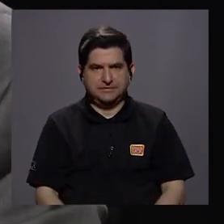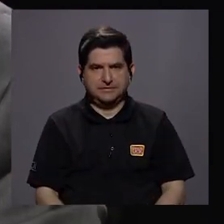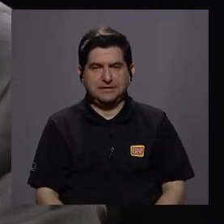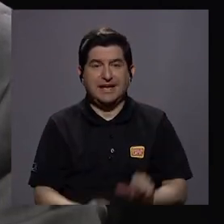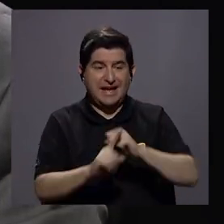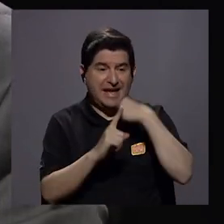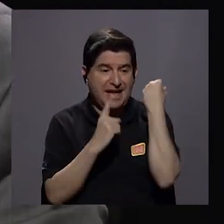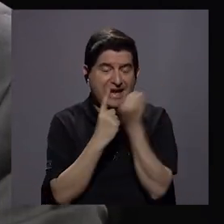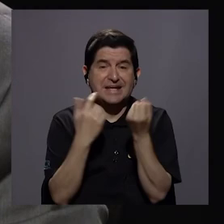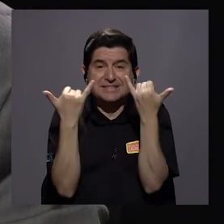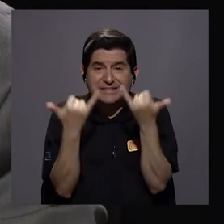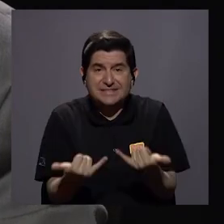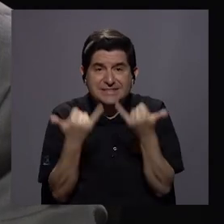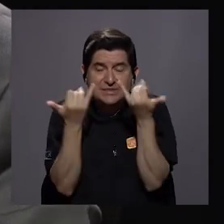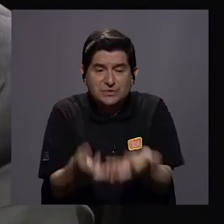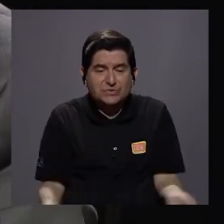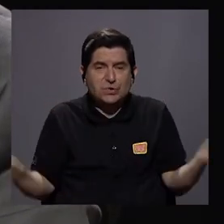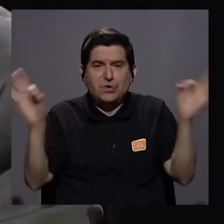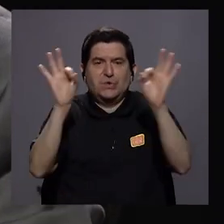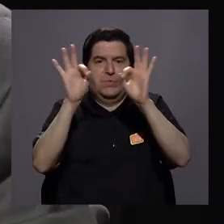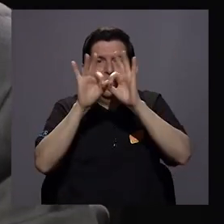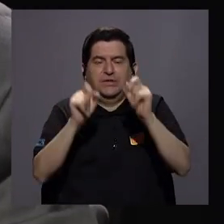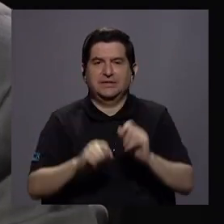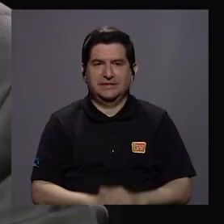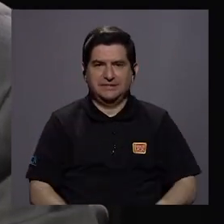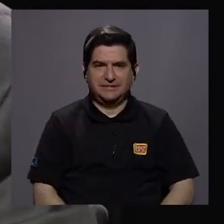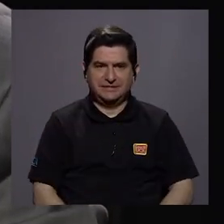la situación en la que nos encontramos es importante estar